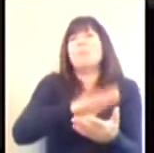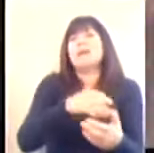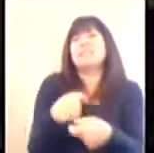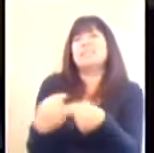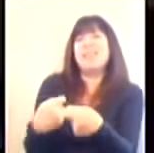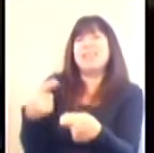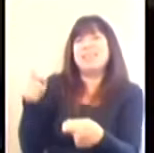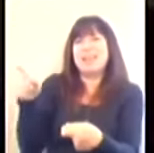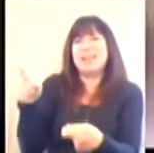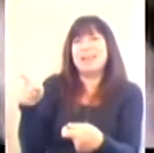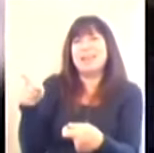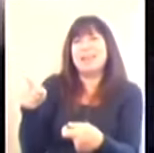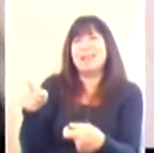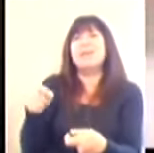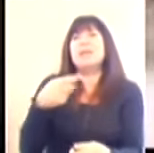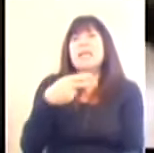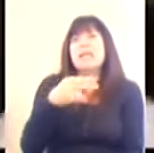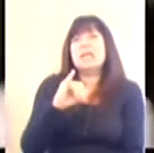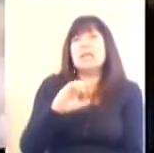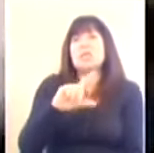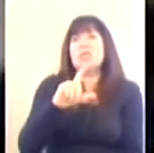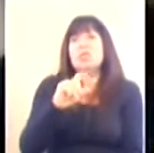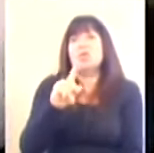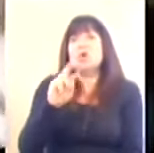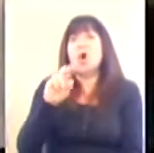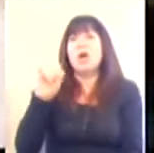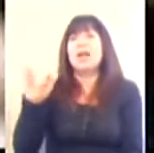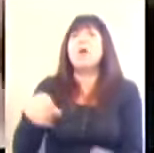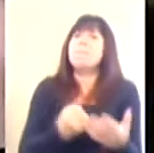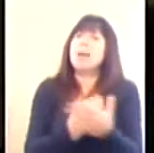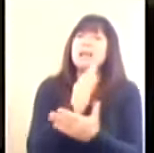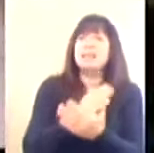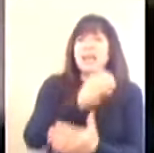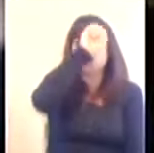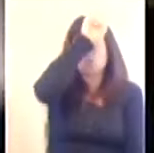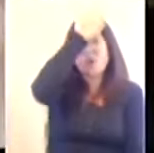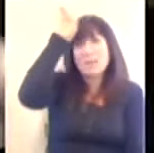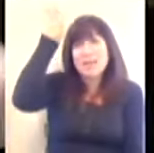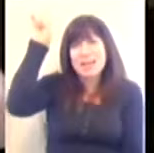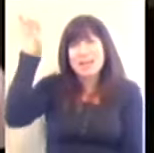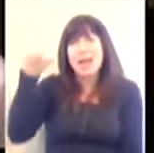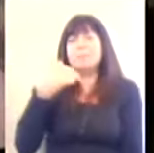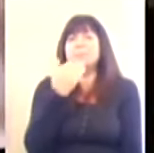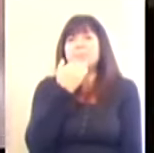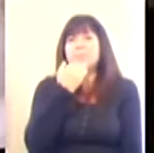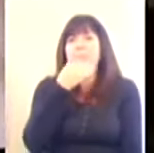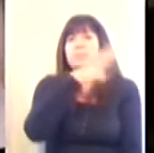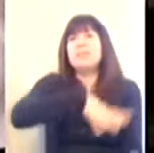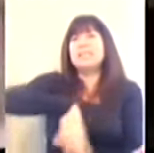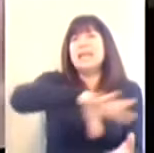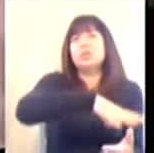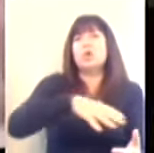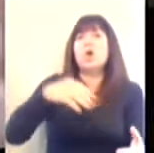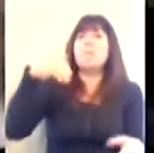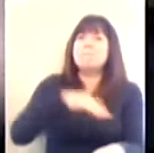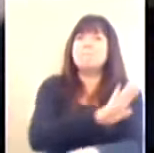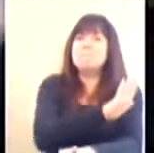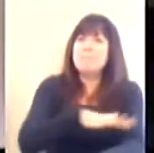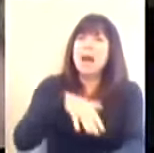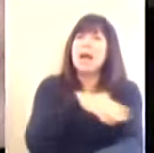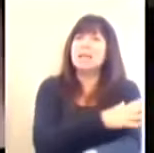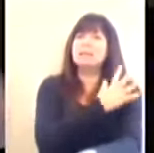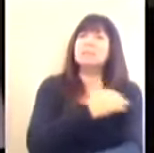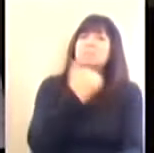petróleo, exportar hidrógeno. Partiendo por minería, generación de respaldo, el sector marítimo que tiene una meta de descarbonización